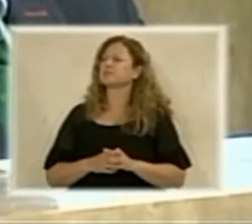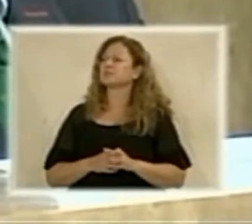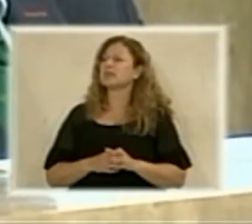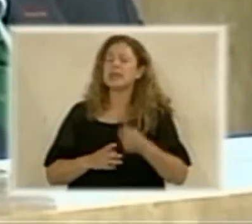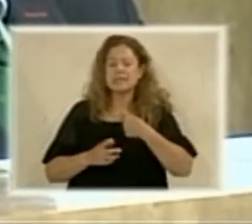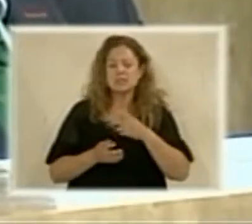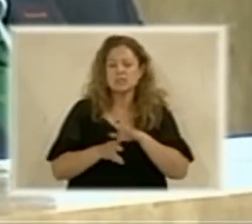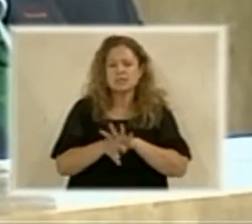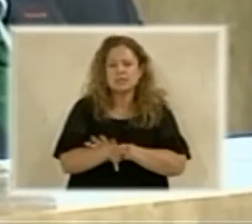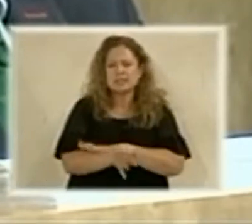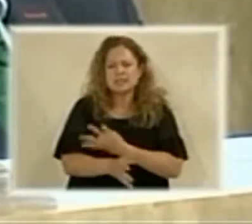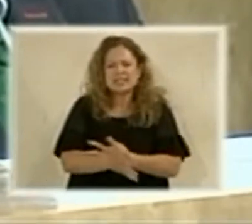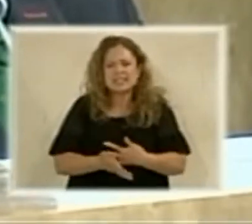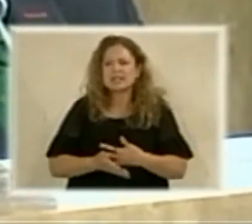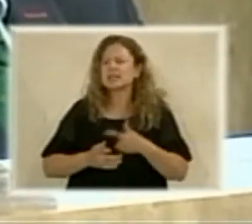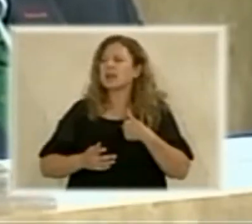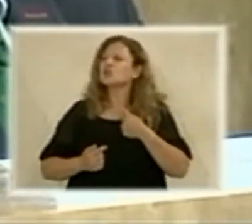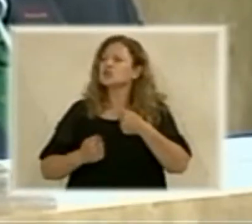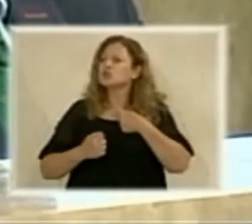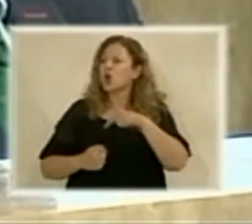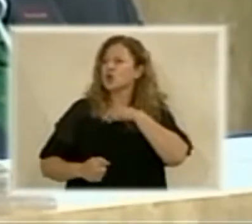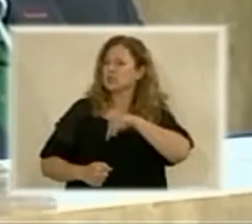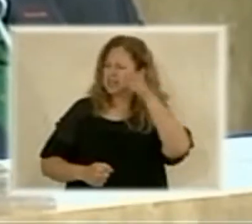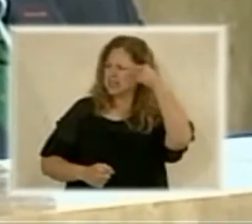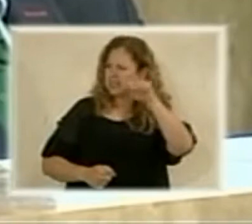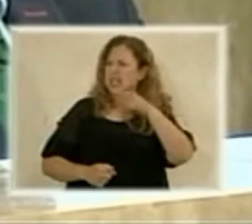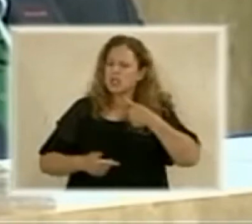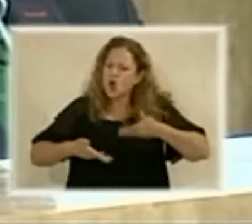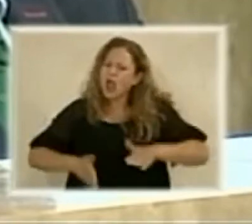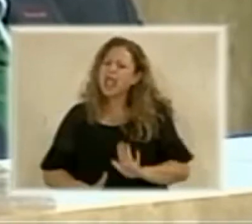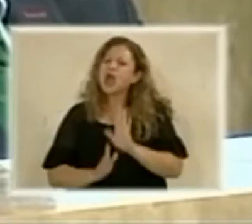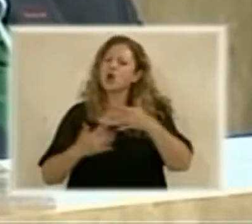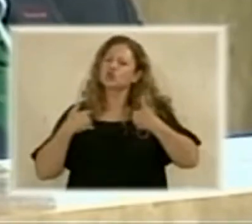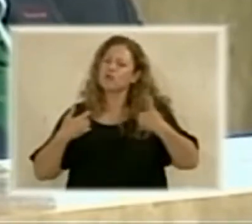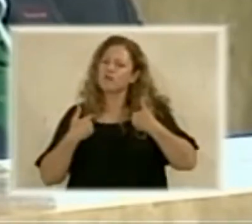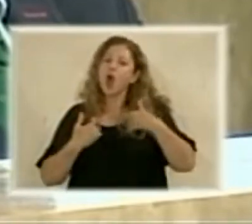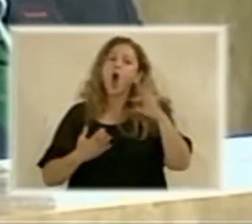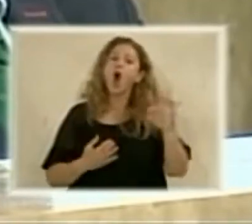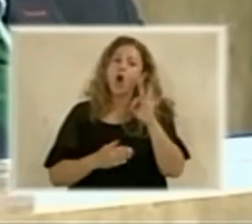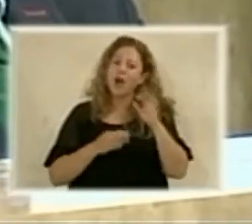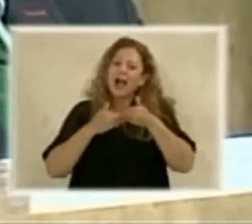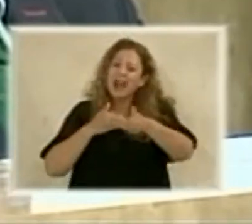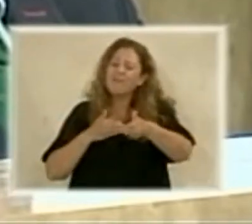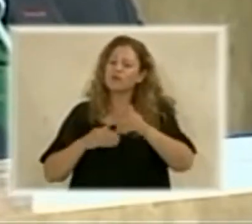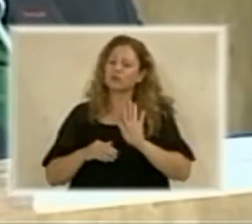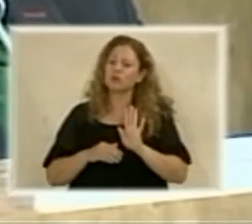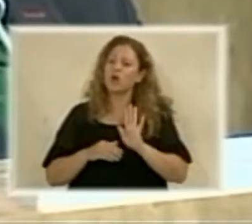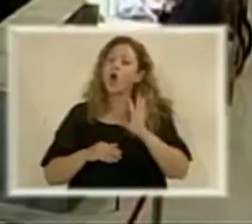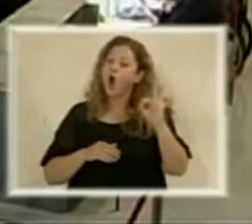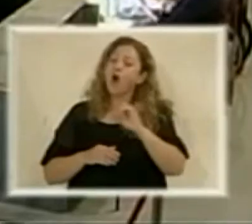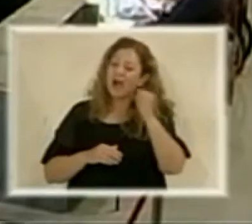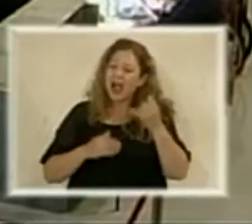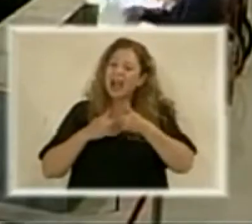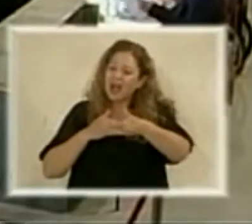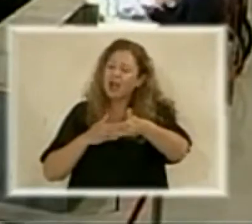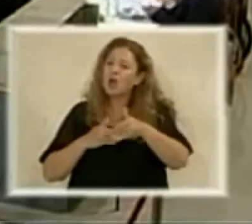hierve la sangre, porque yo sé lo que es sufrir por un hijo y ojalá que ustedes nunca tengan, de verdad, ojalá que